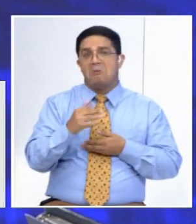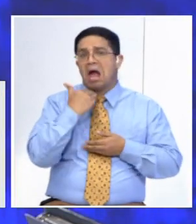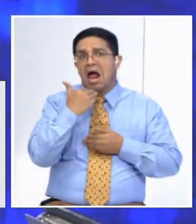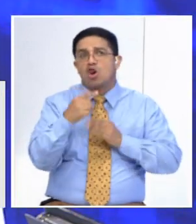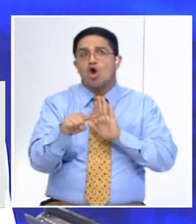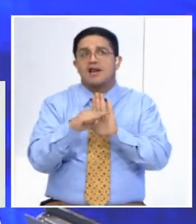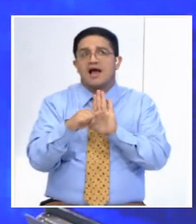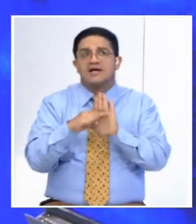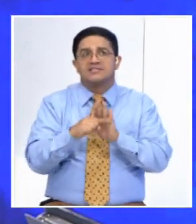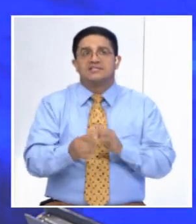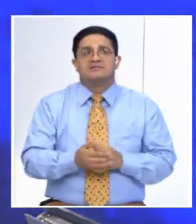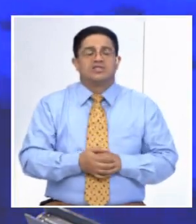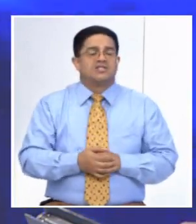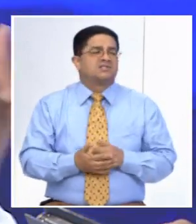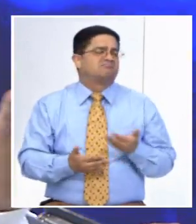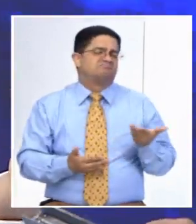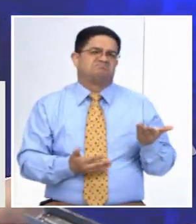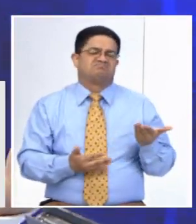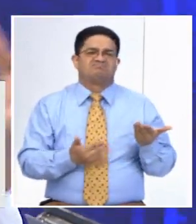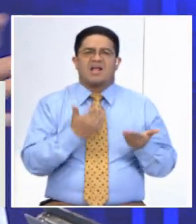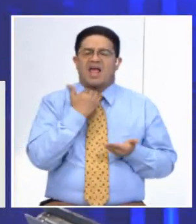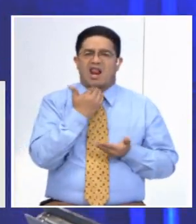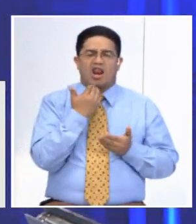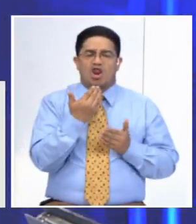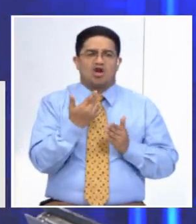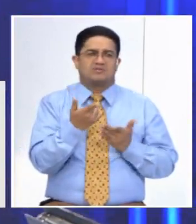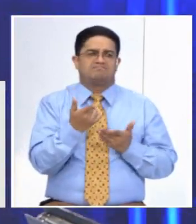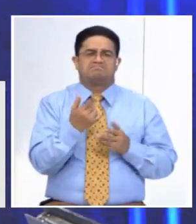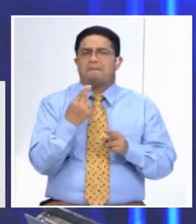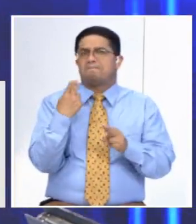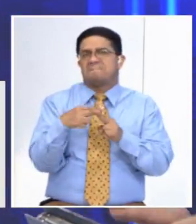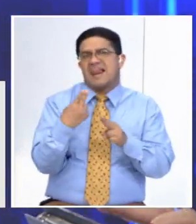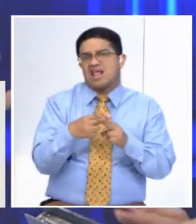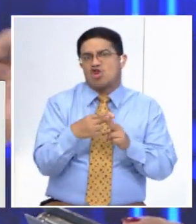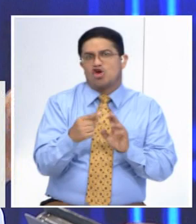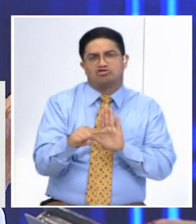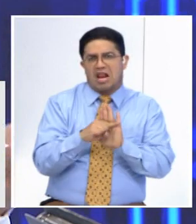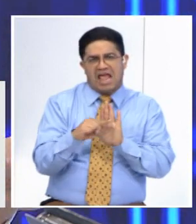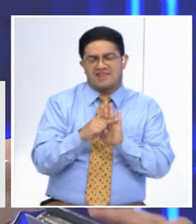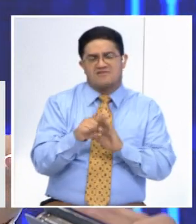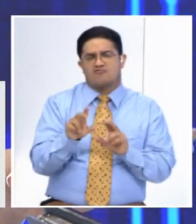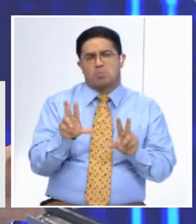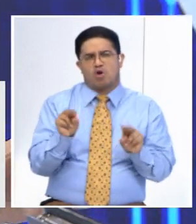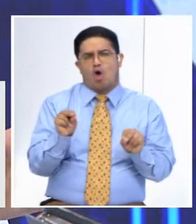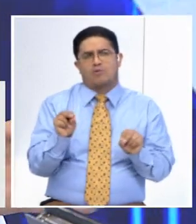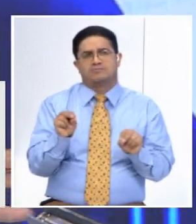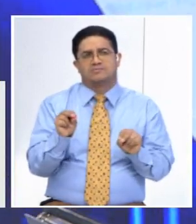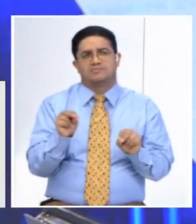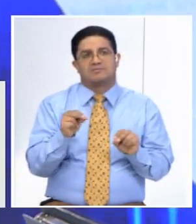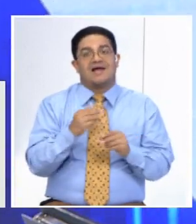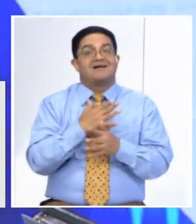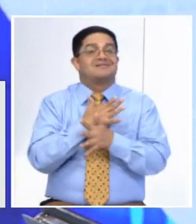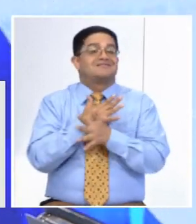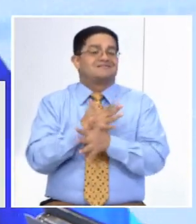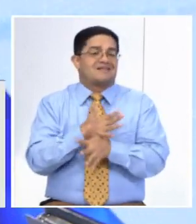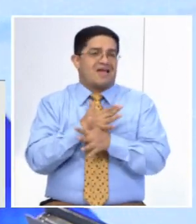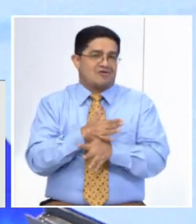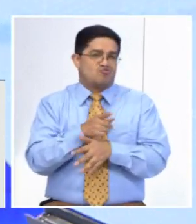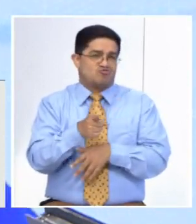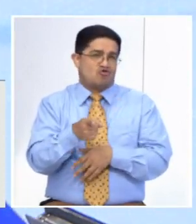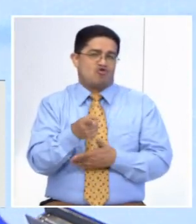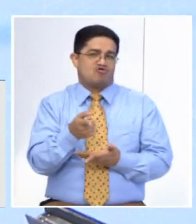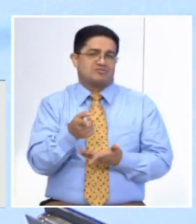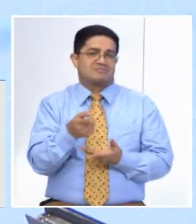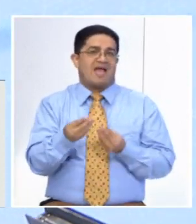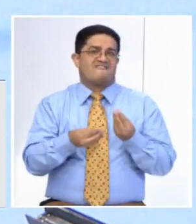Realmente no es un factor de riesgo tener relaciones sexuales, o sea, las relaciones sexuales no van a provocar un prolapso